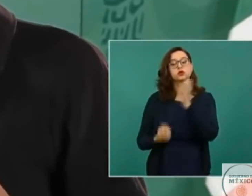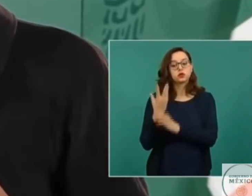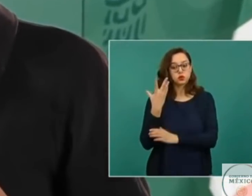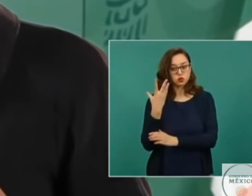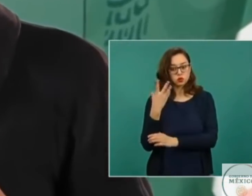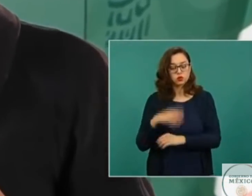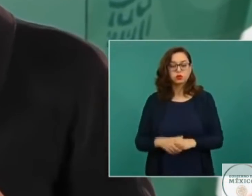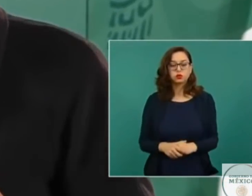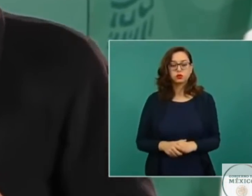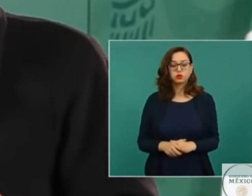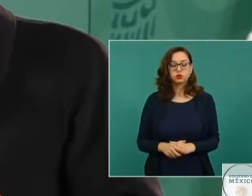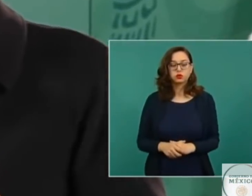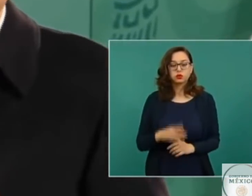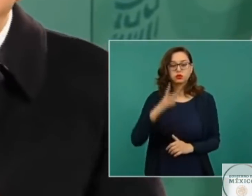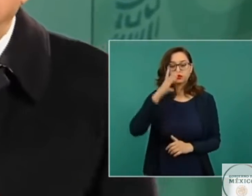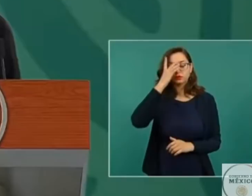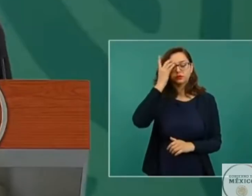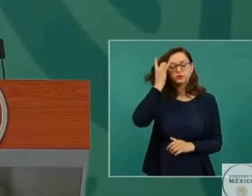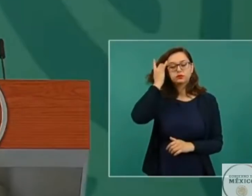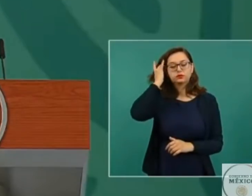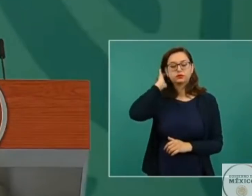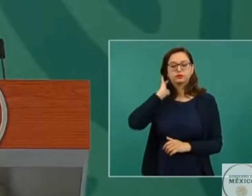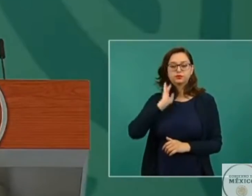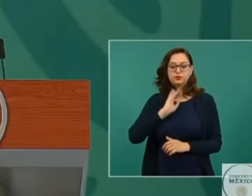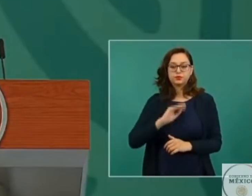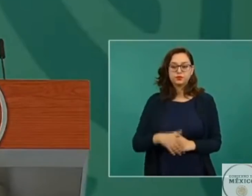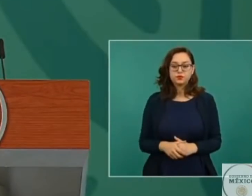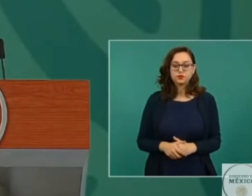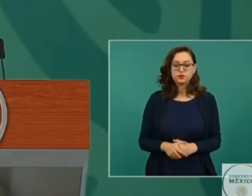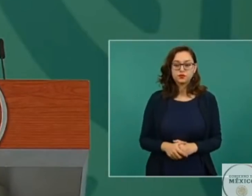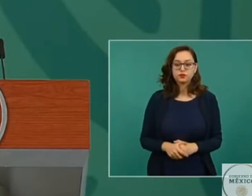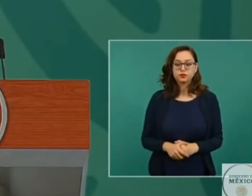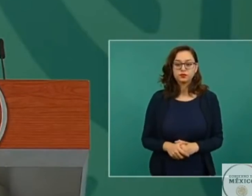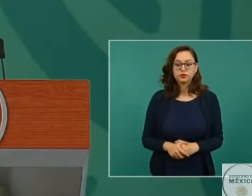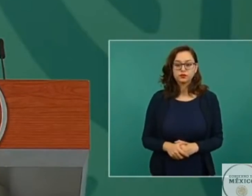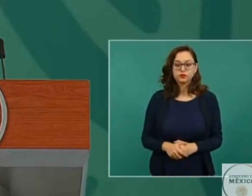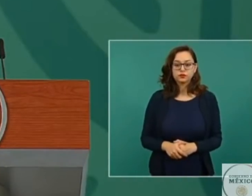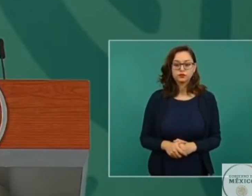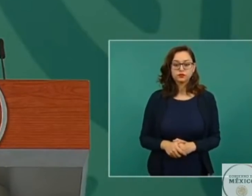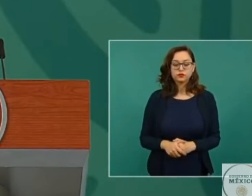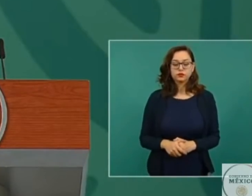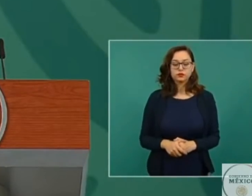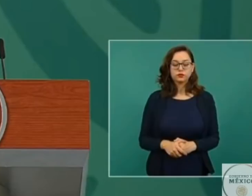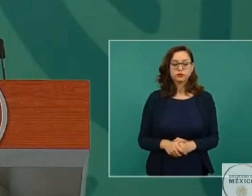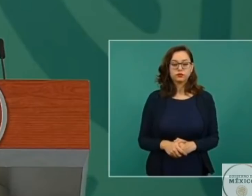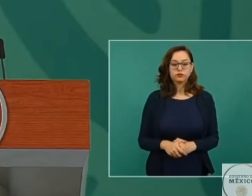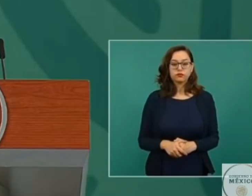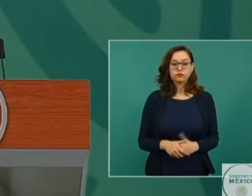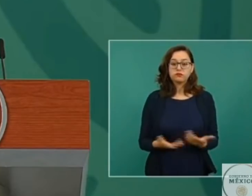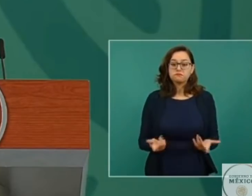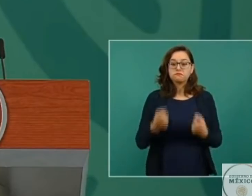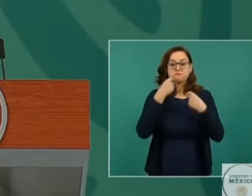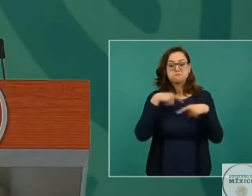se aclaró de que no tenemos conflictos en el